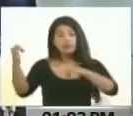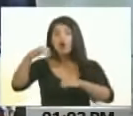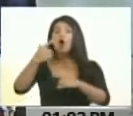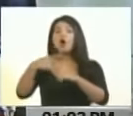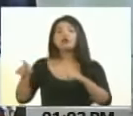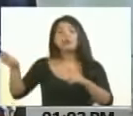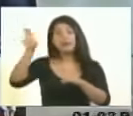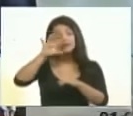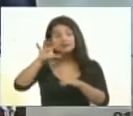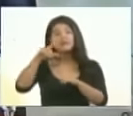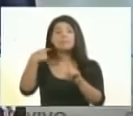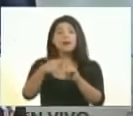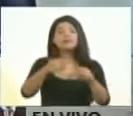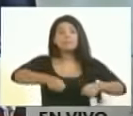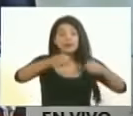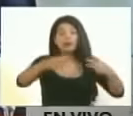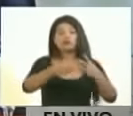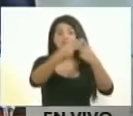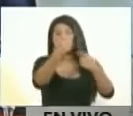países.